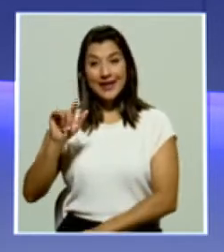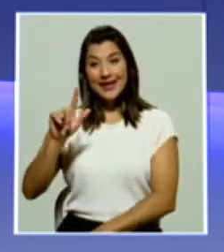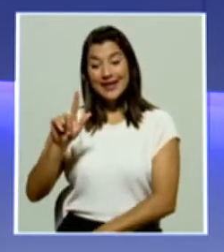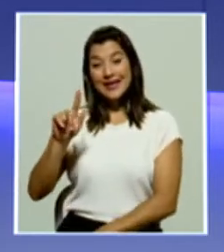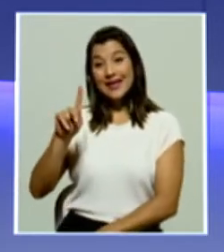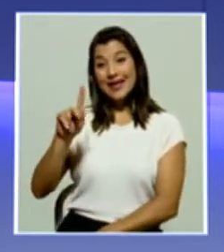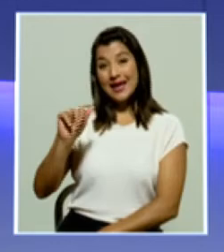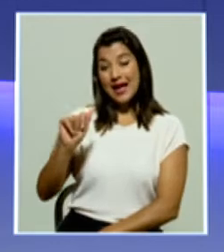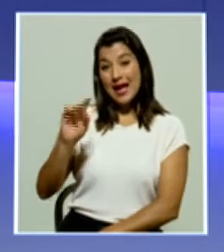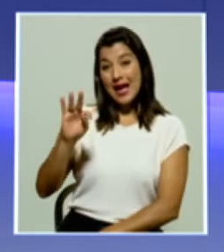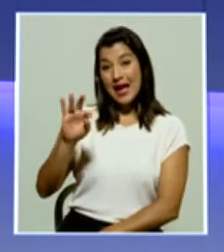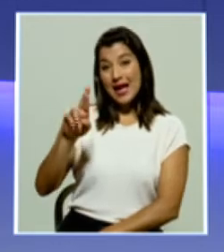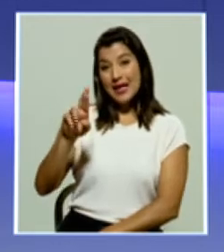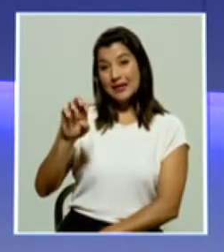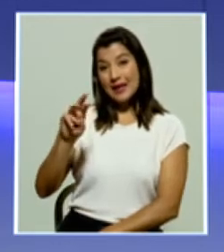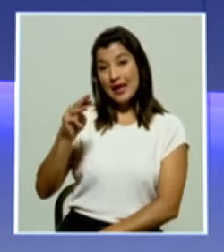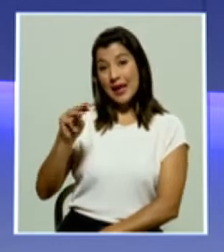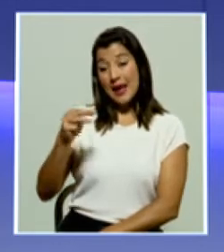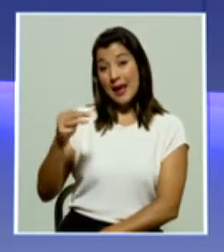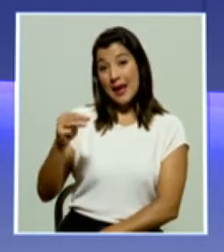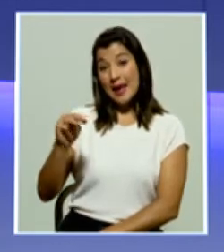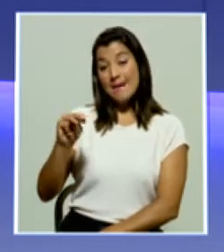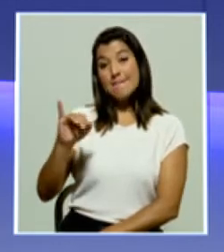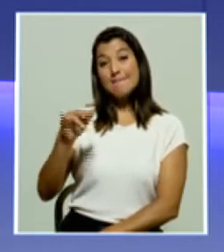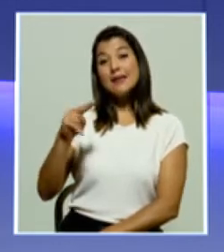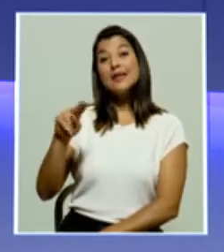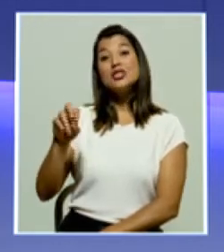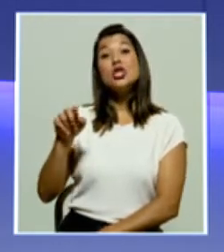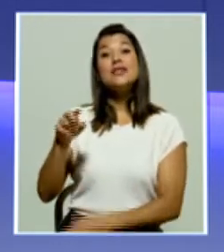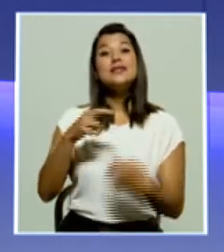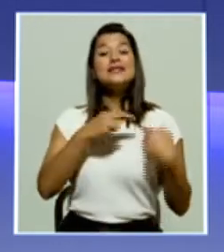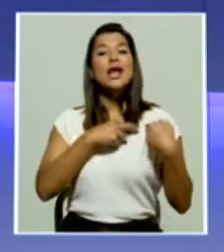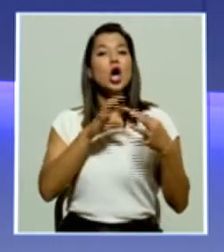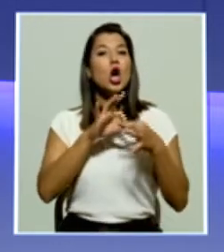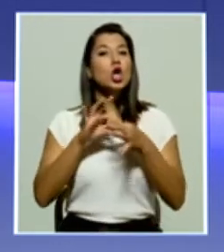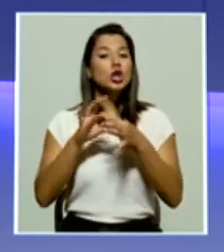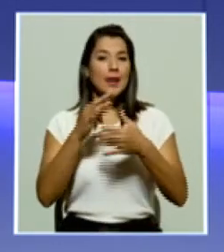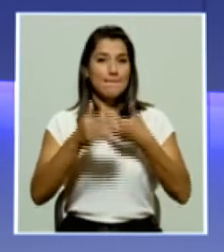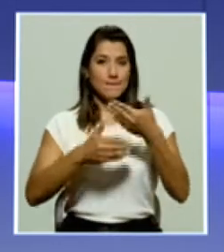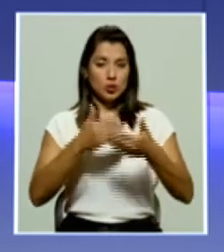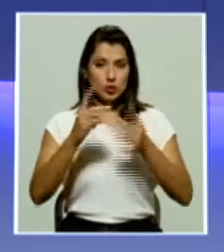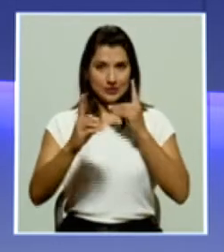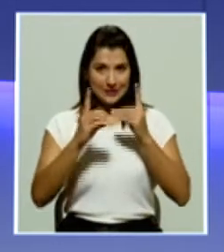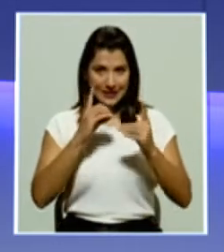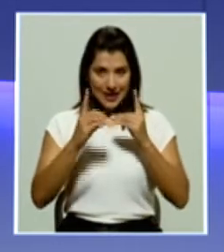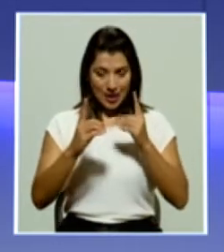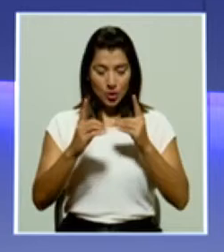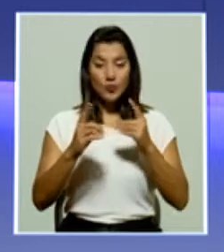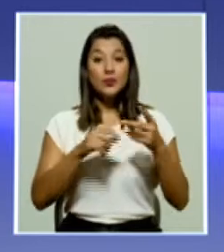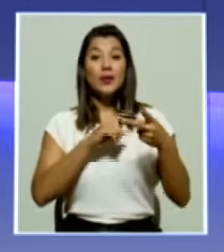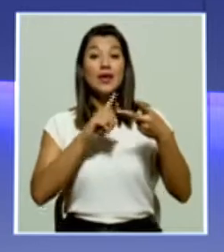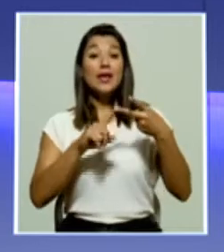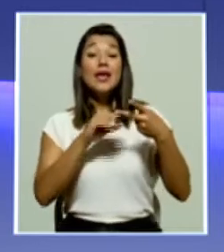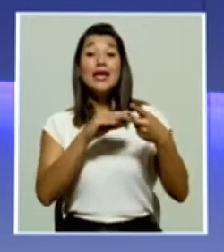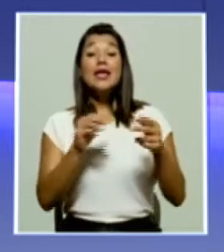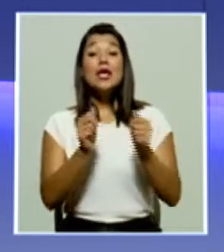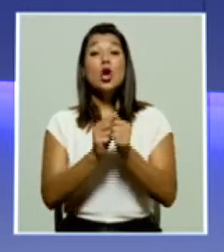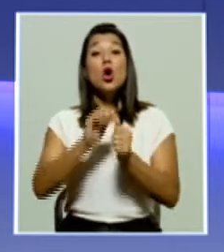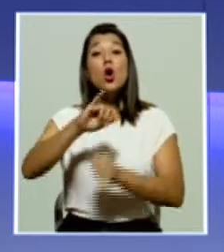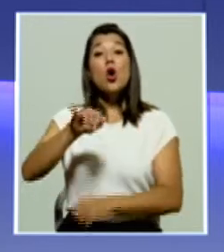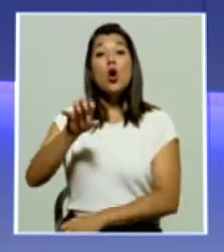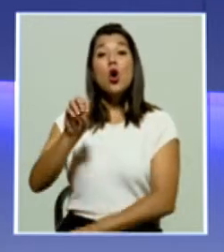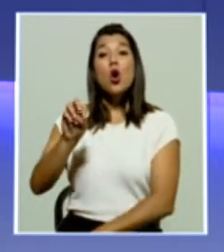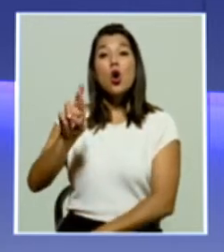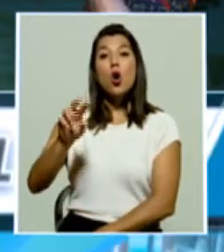Tremiño, coordinadora del proceso de diálogo y del diálogo social, y con Jorge Coronado